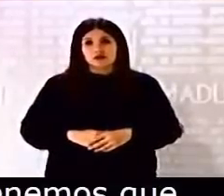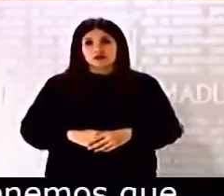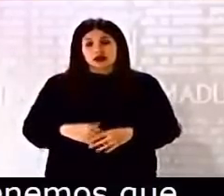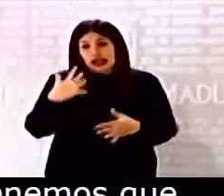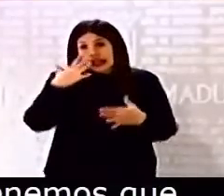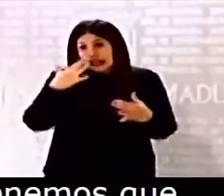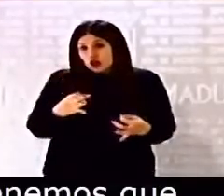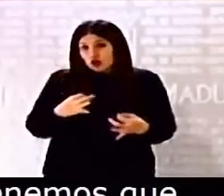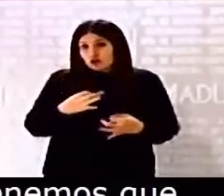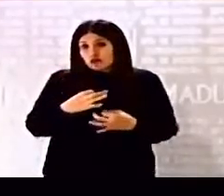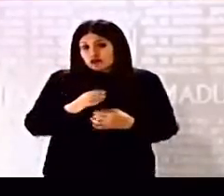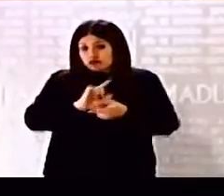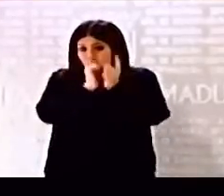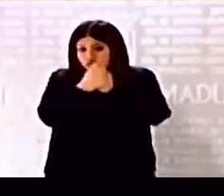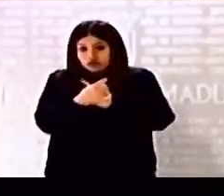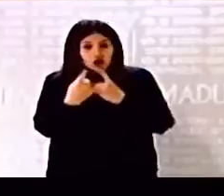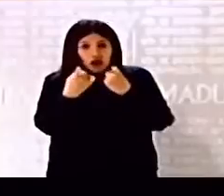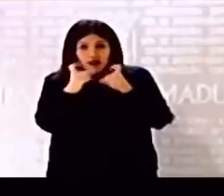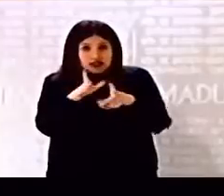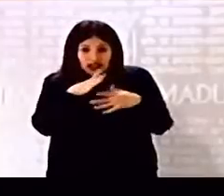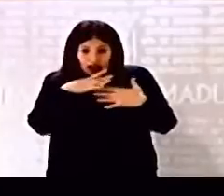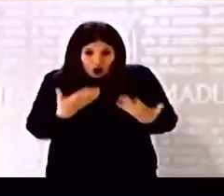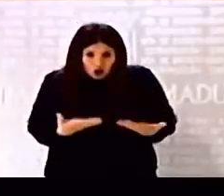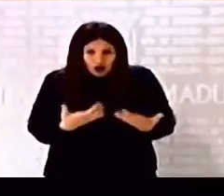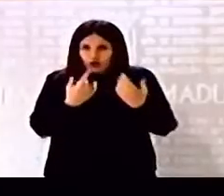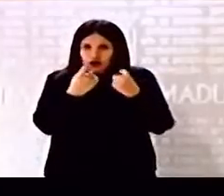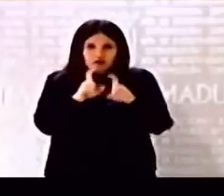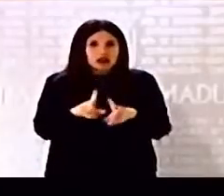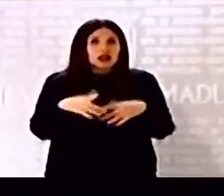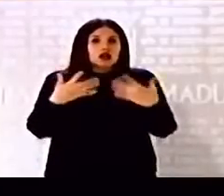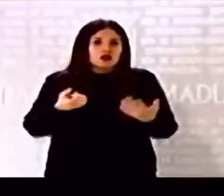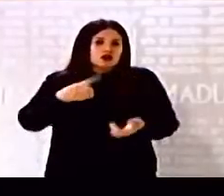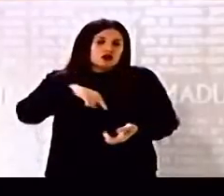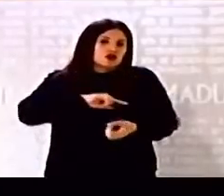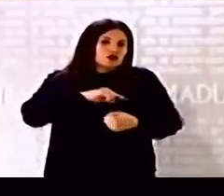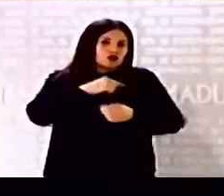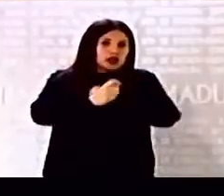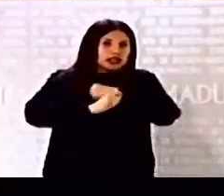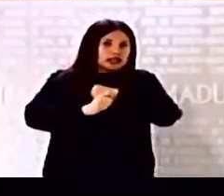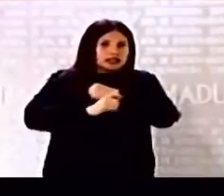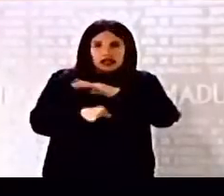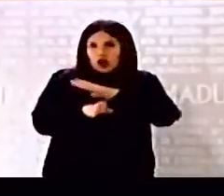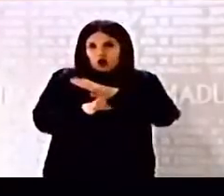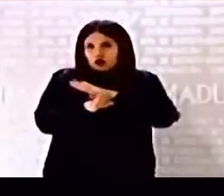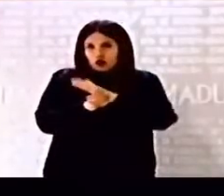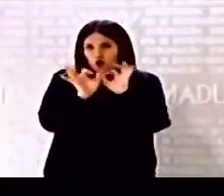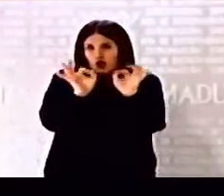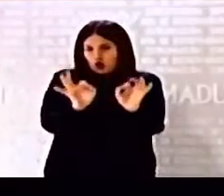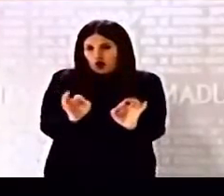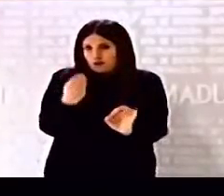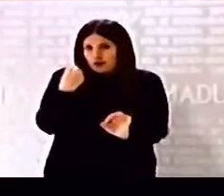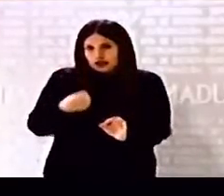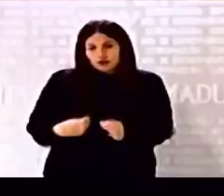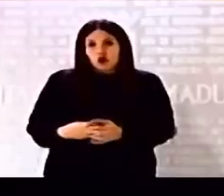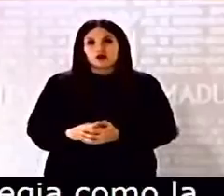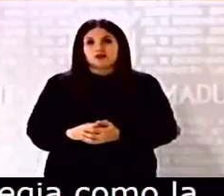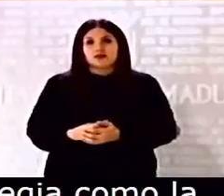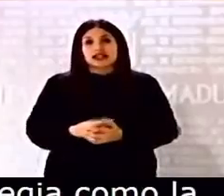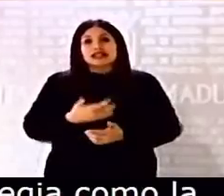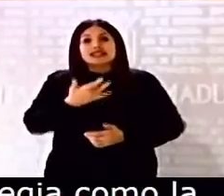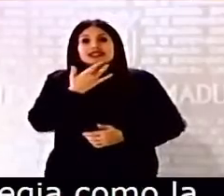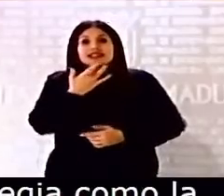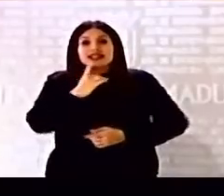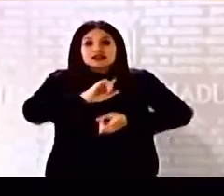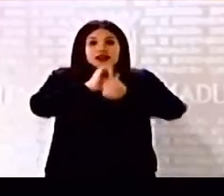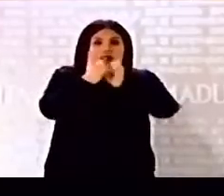Creo que no es necesario en este momento y, por lo tanto, seguiremos con la estrategia de vacunación como la llevamos. En cualquier caso, si se produjese